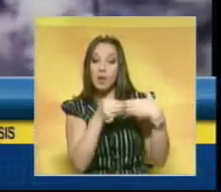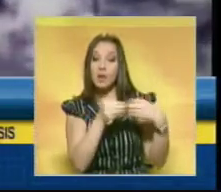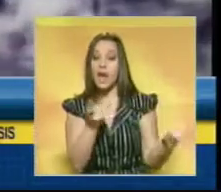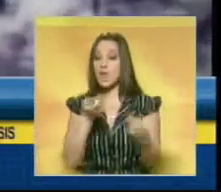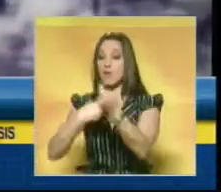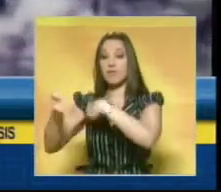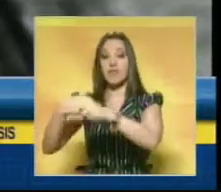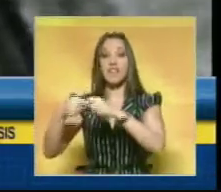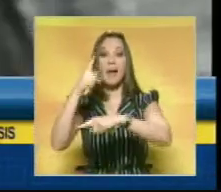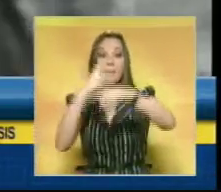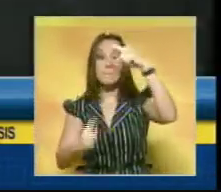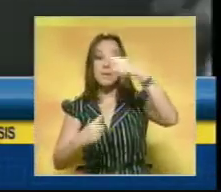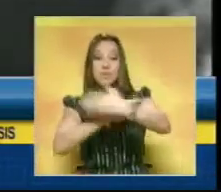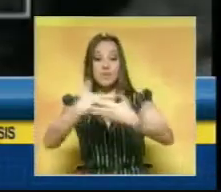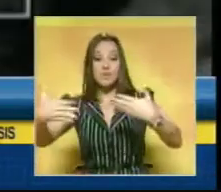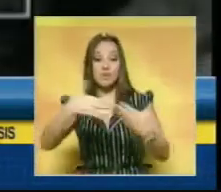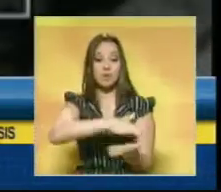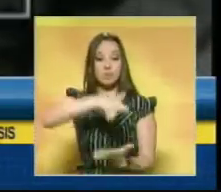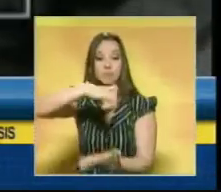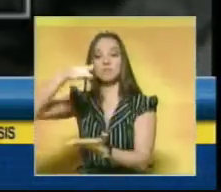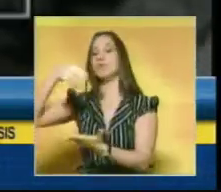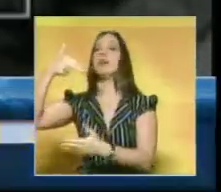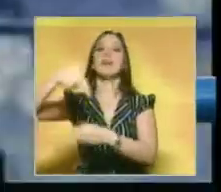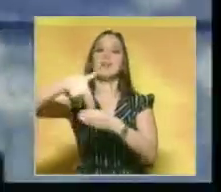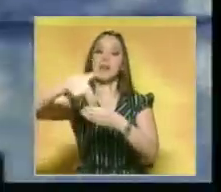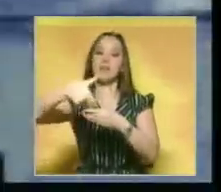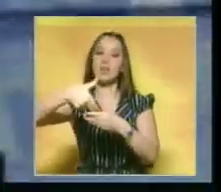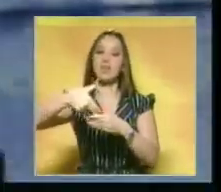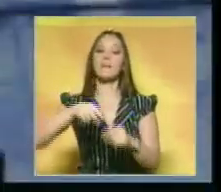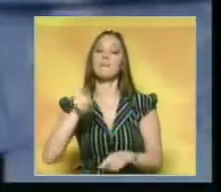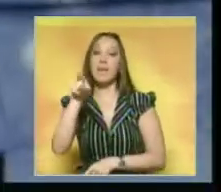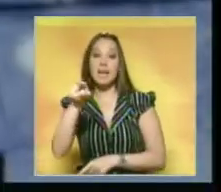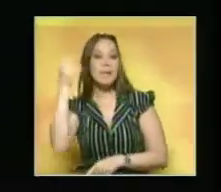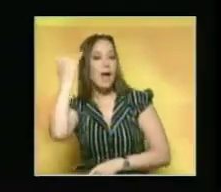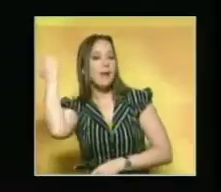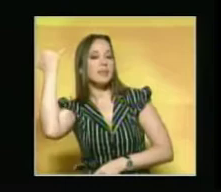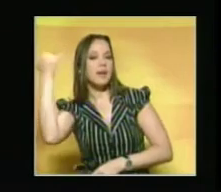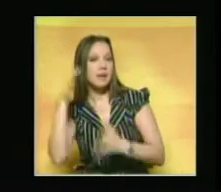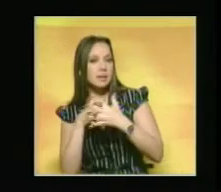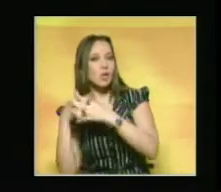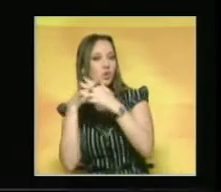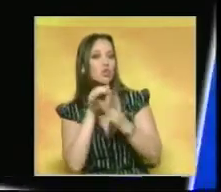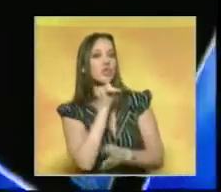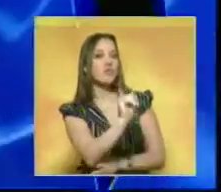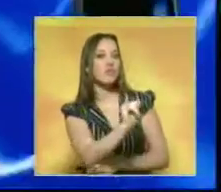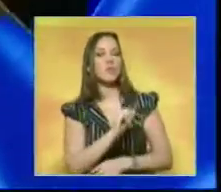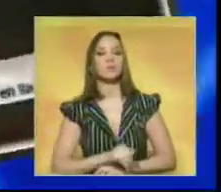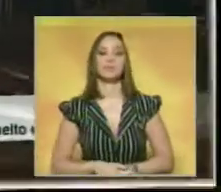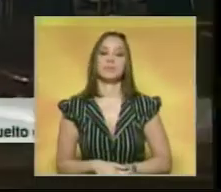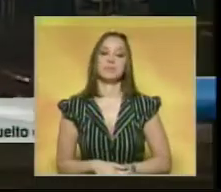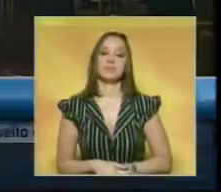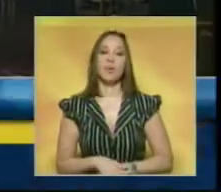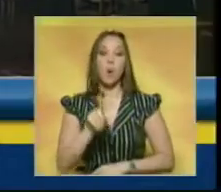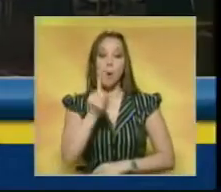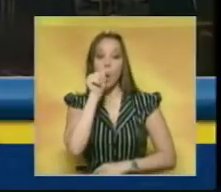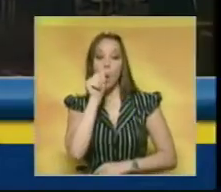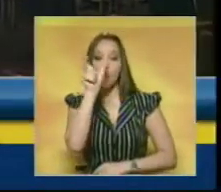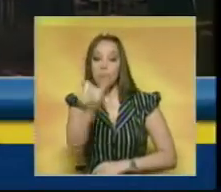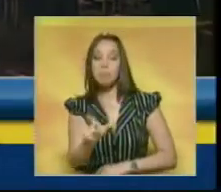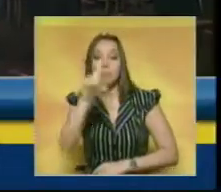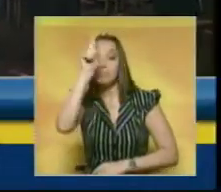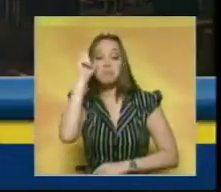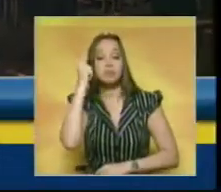venta de hasta $500 millones de barriles diarios. Esto lo informó la inteligencia estadounidense. Un hombre aún